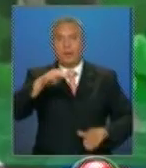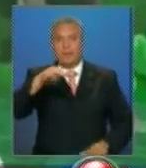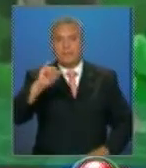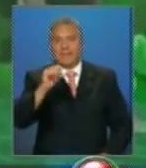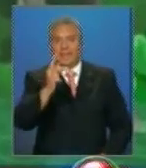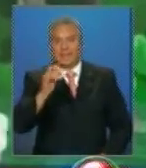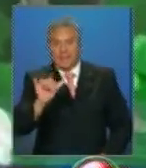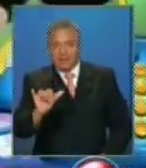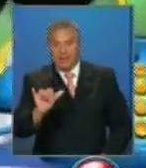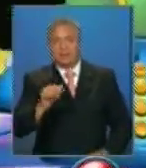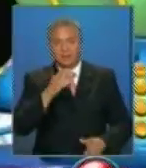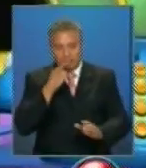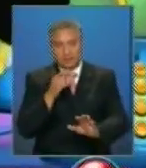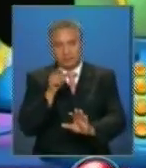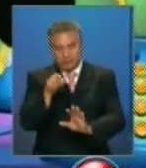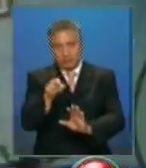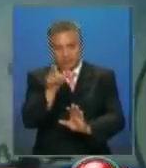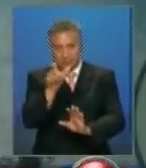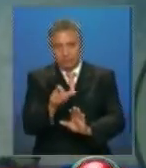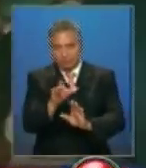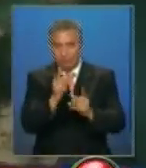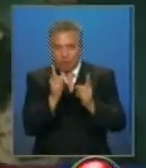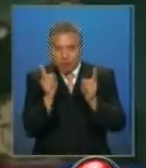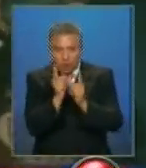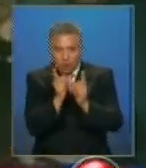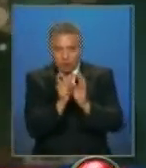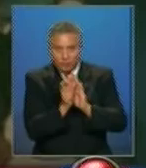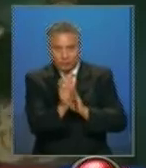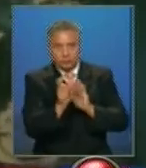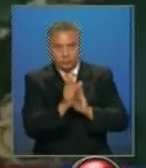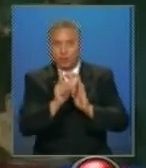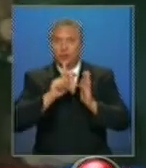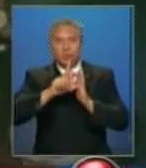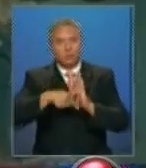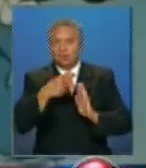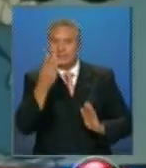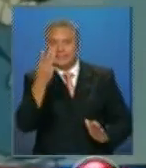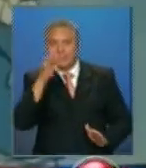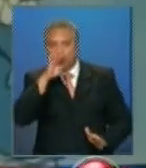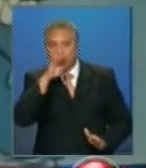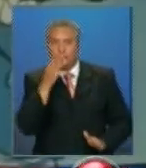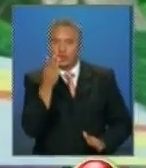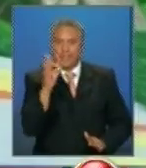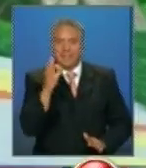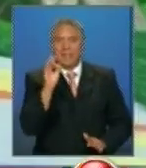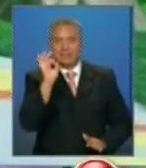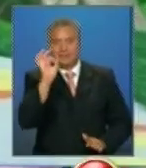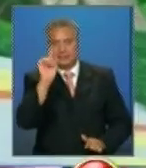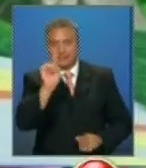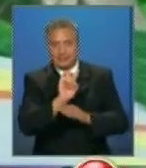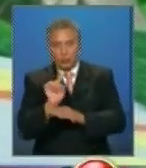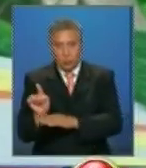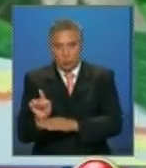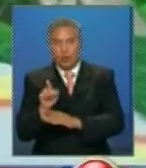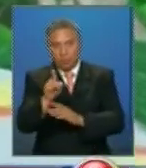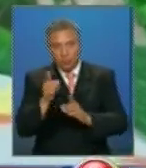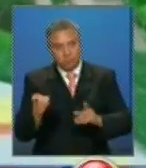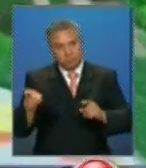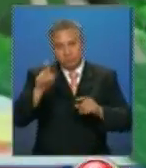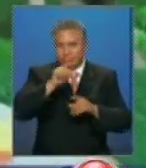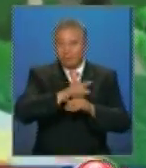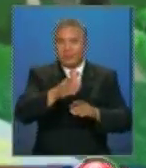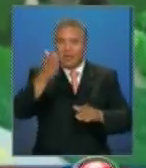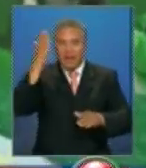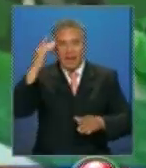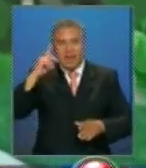canal de la compañía. Se trata de una serie de cortos que tendrán una duración de 3 minutos y 30 segundos y se remontan a los días